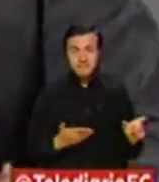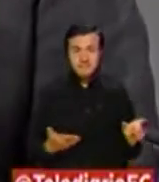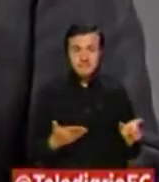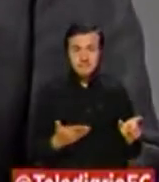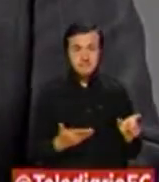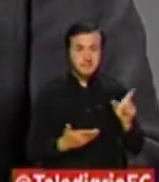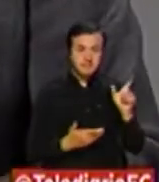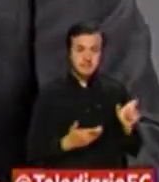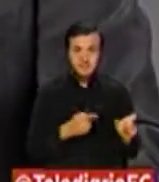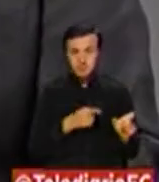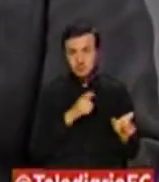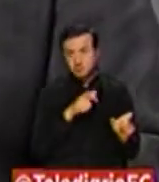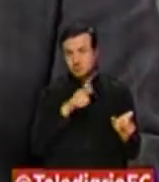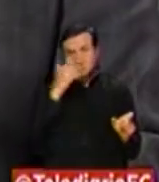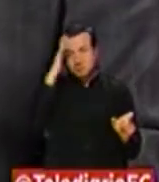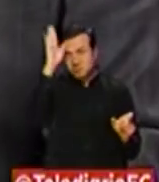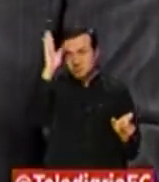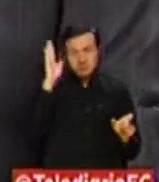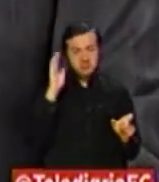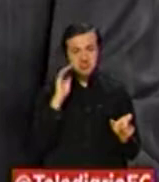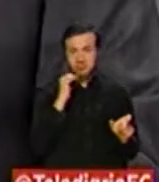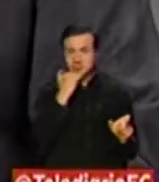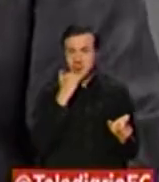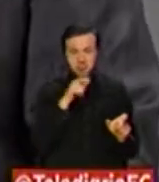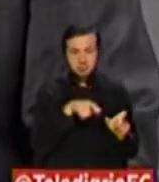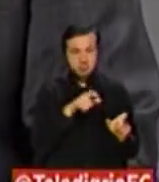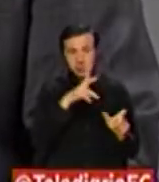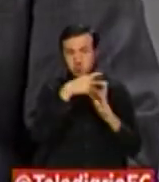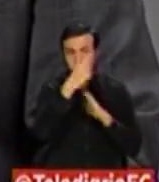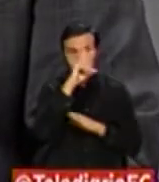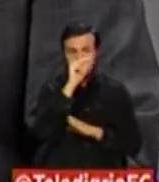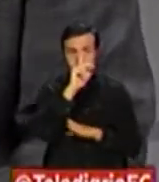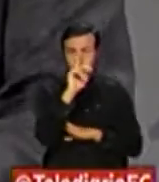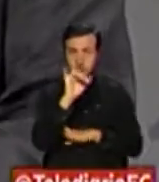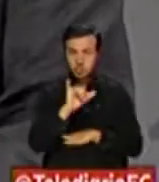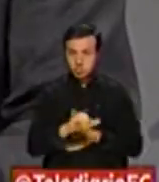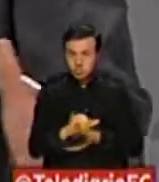implicado en esto, en cualquier delito, no va a huir.